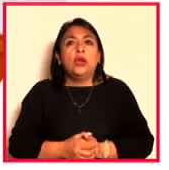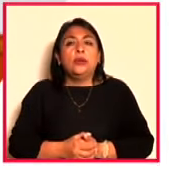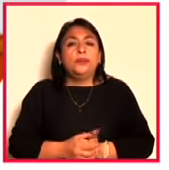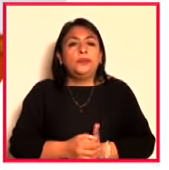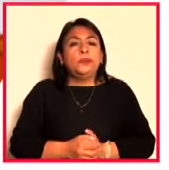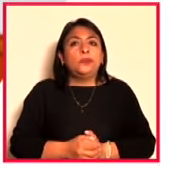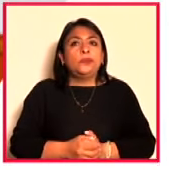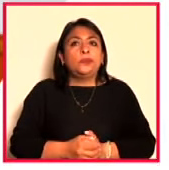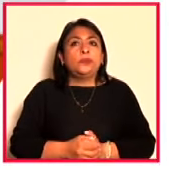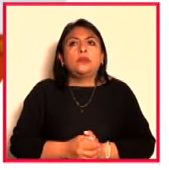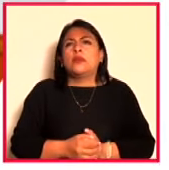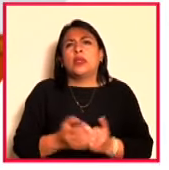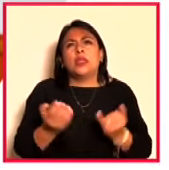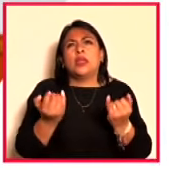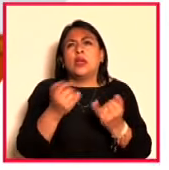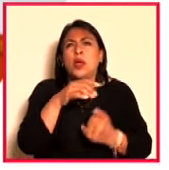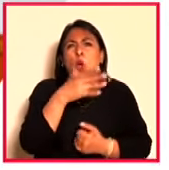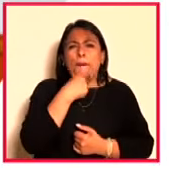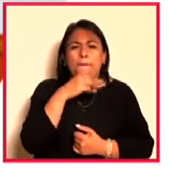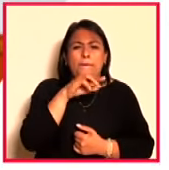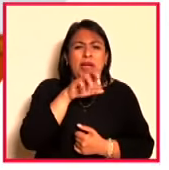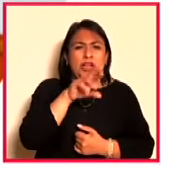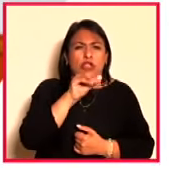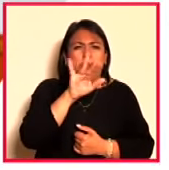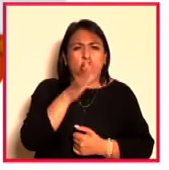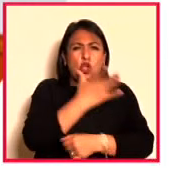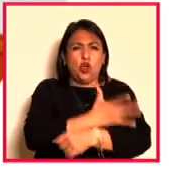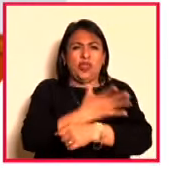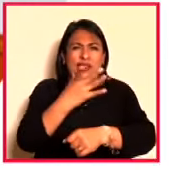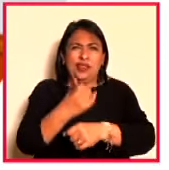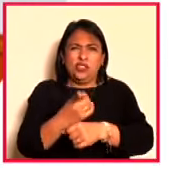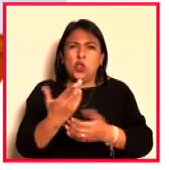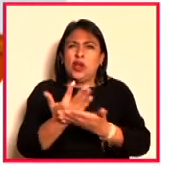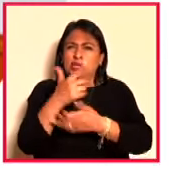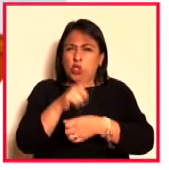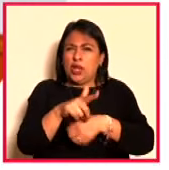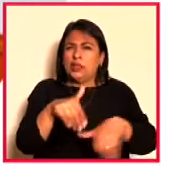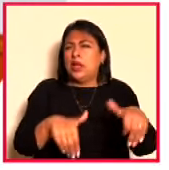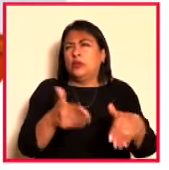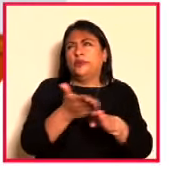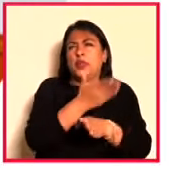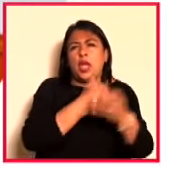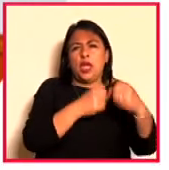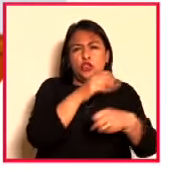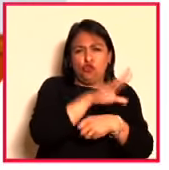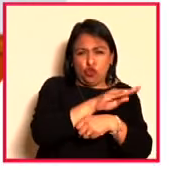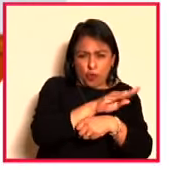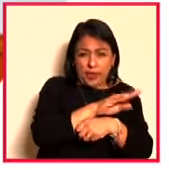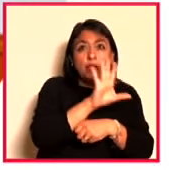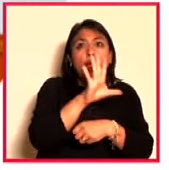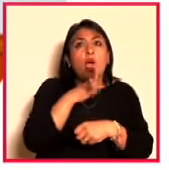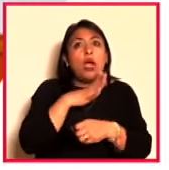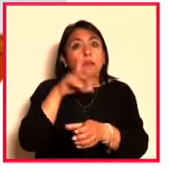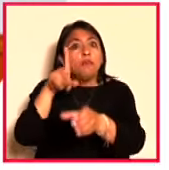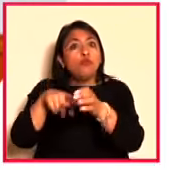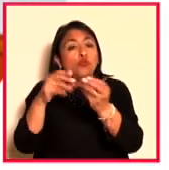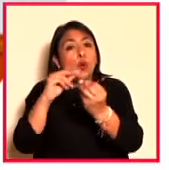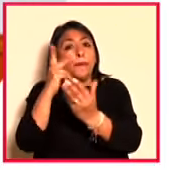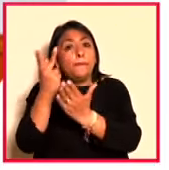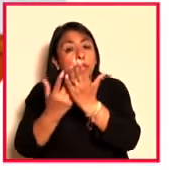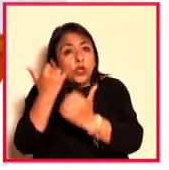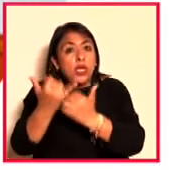Cuando Mario Espinosa era coordinador nacional de teatro, esto en los 90s, y se unió a muchos proyectos y programas a